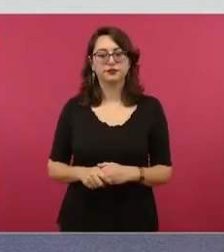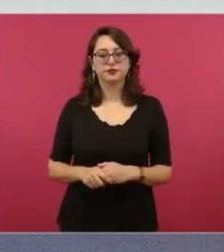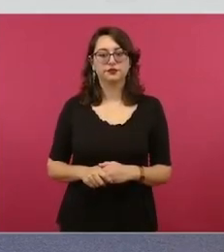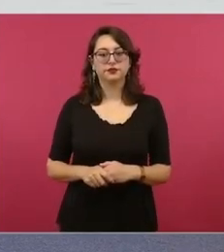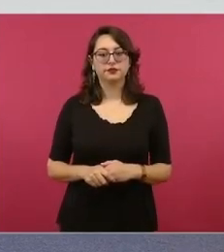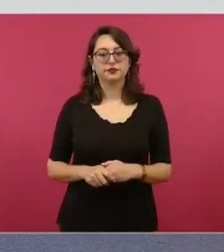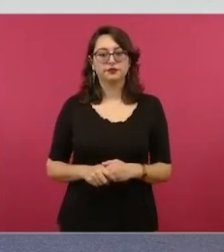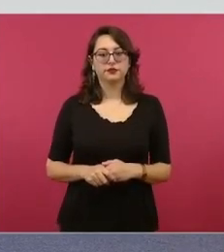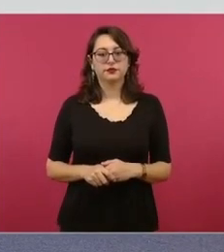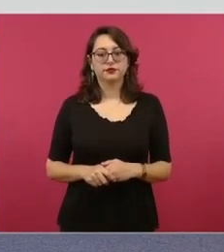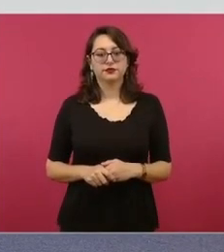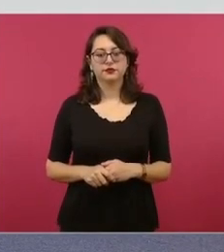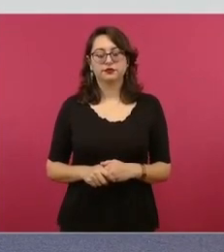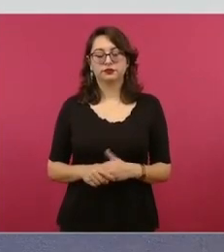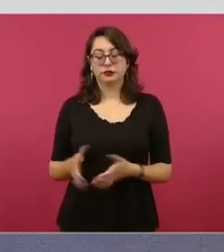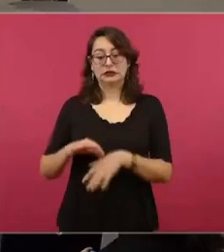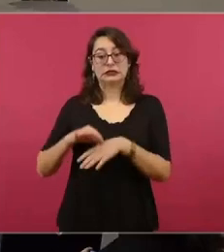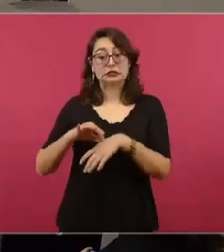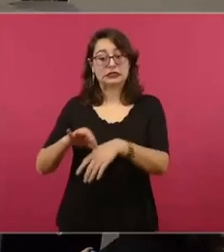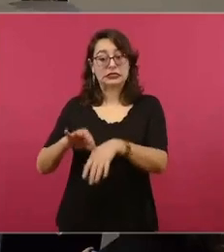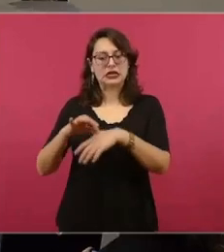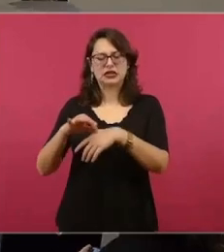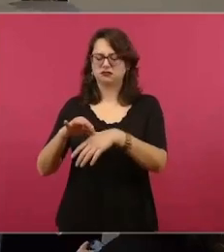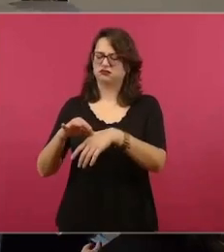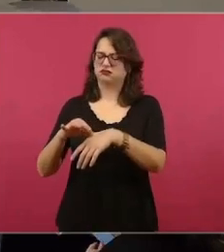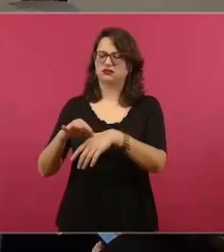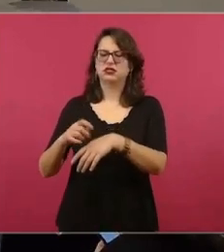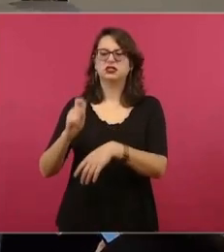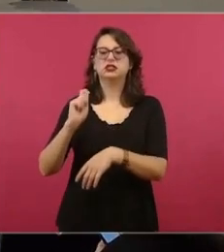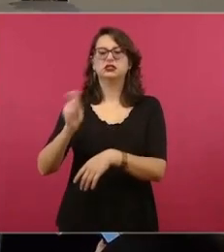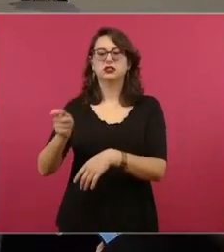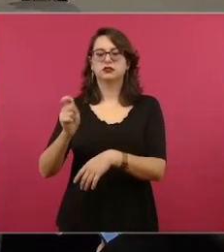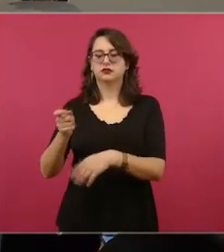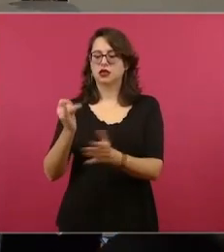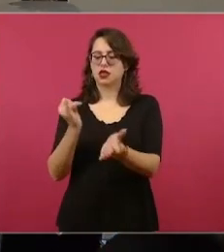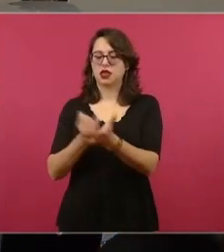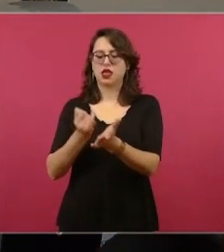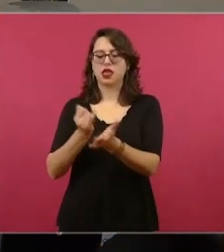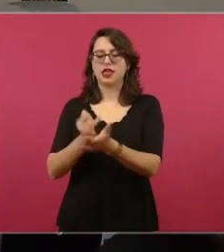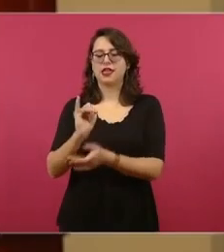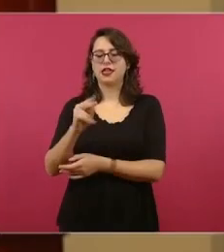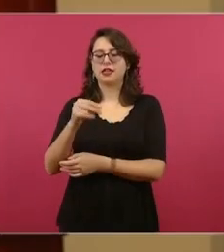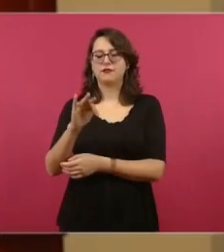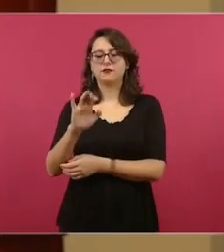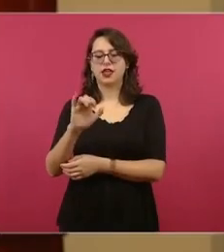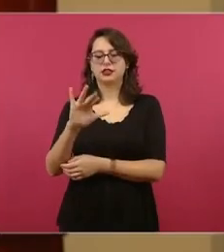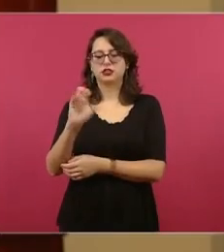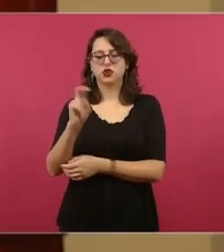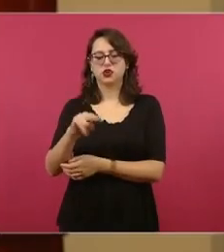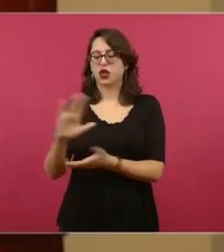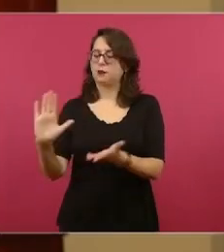Cuando se habla de términos reales, es que se descuenta inflación.